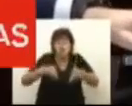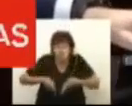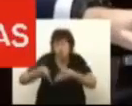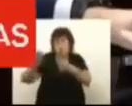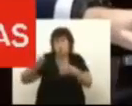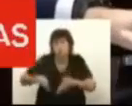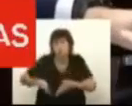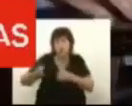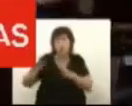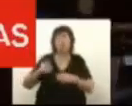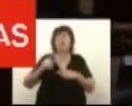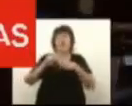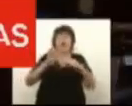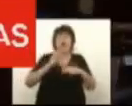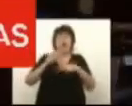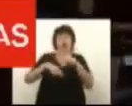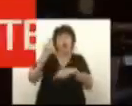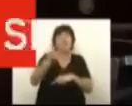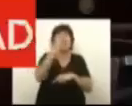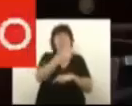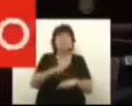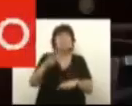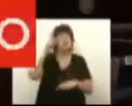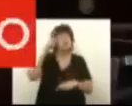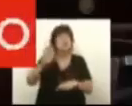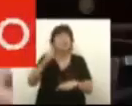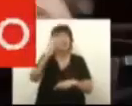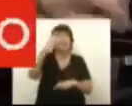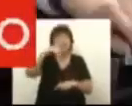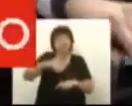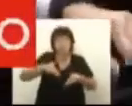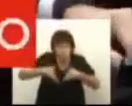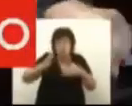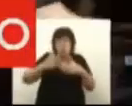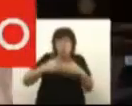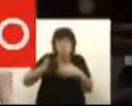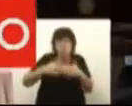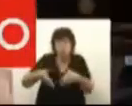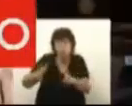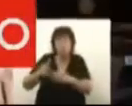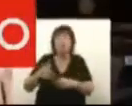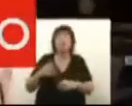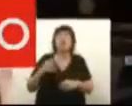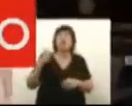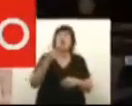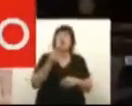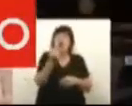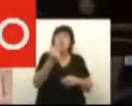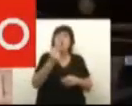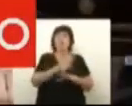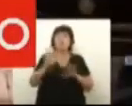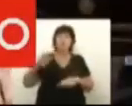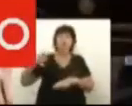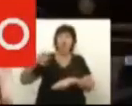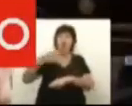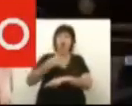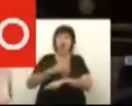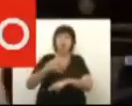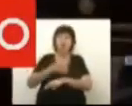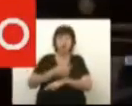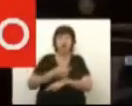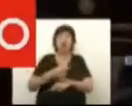política hoy, que no se aguanta más. Adrián, Daniela. Del Caño, buenas tardes. Bueno, Adrián Salonia y Daniela Ballester los